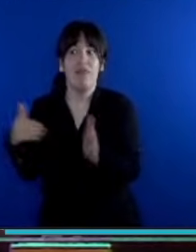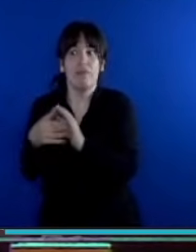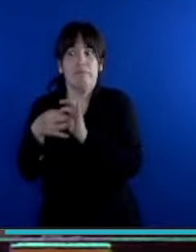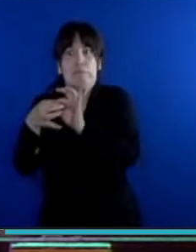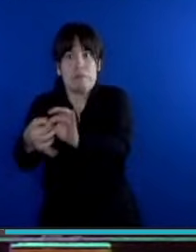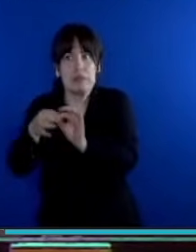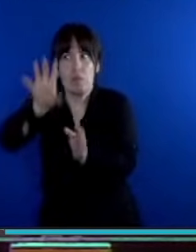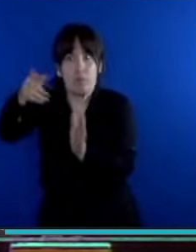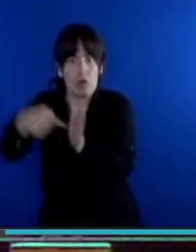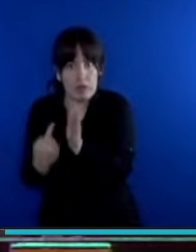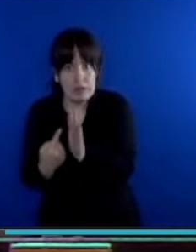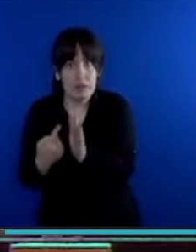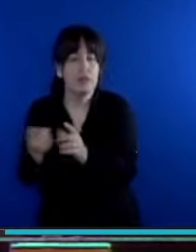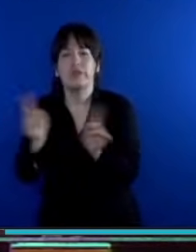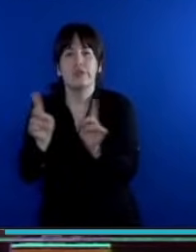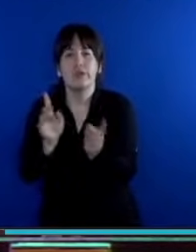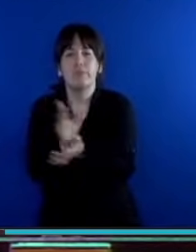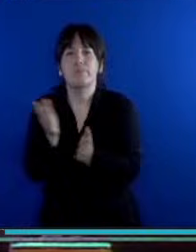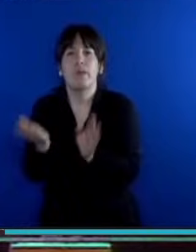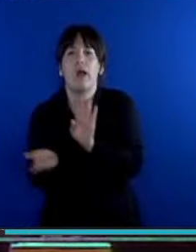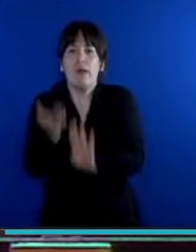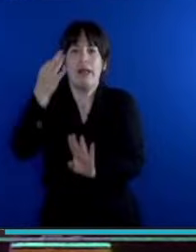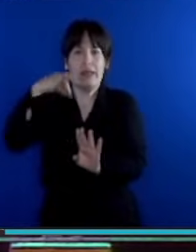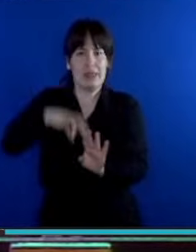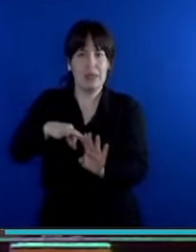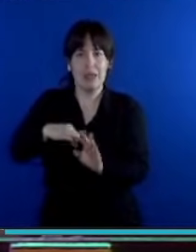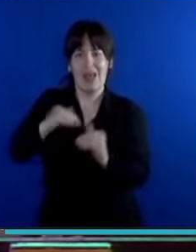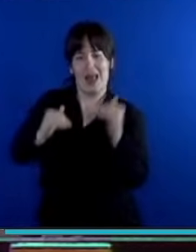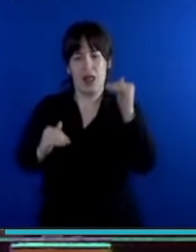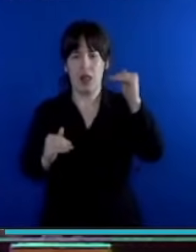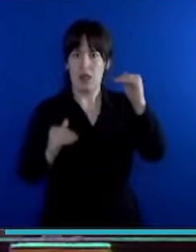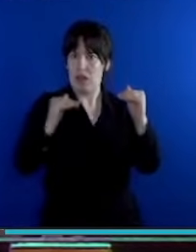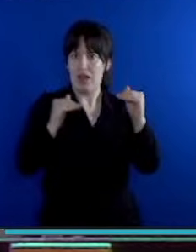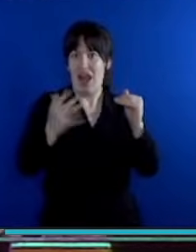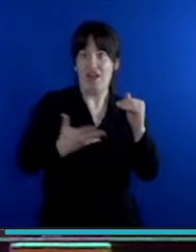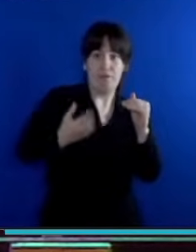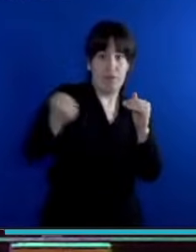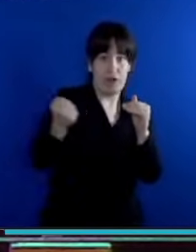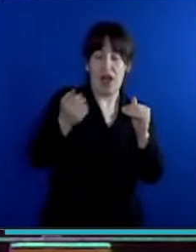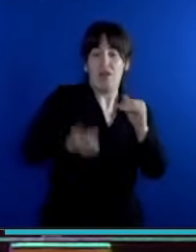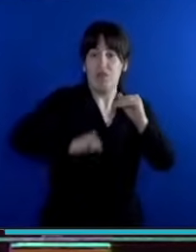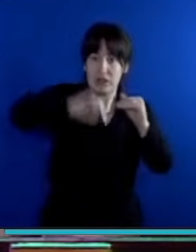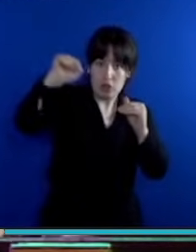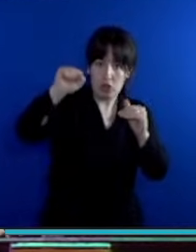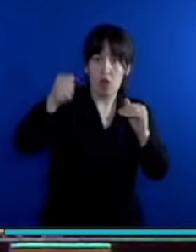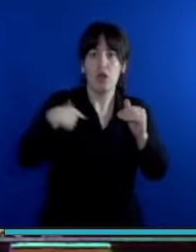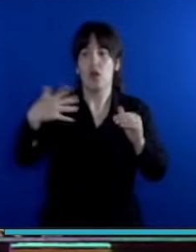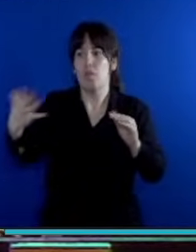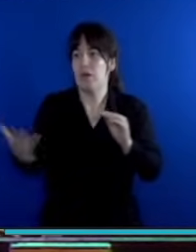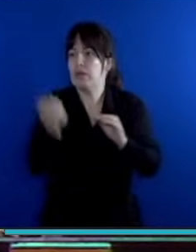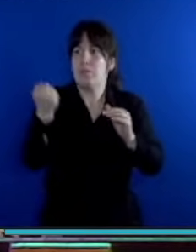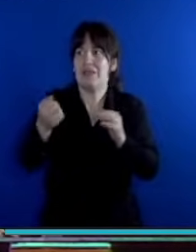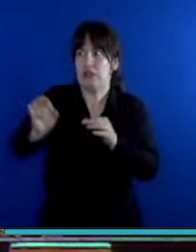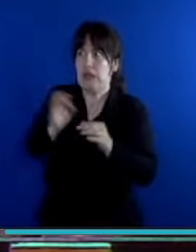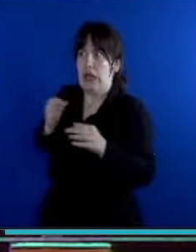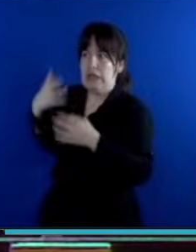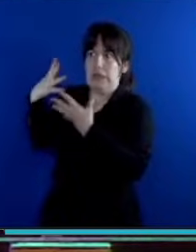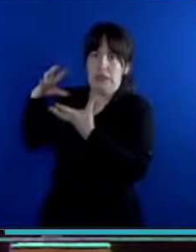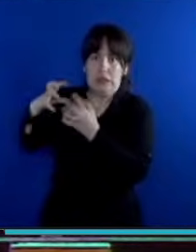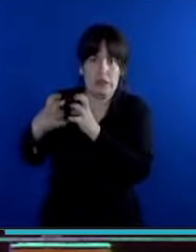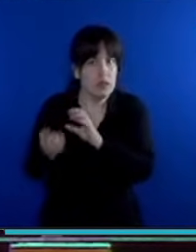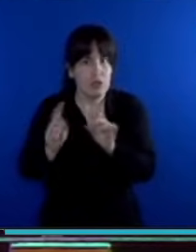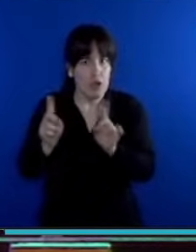provincia, no vamos a tener aumentos salariales equiparables ni a la inflación, ni vamos a recuperar lo perdido durante todos estos años. Porque